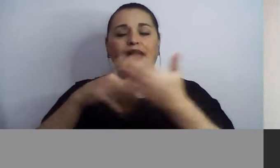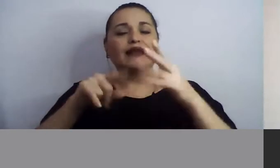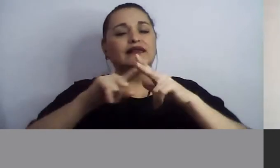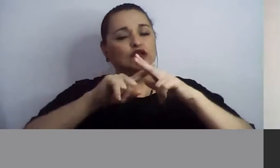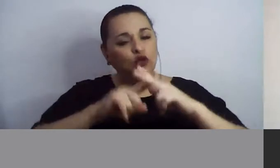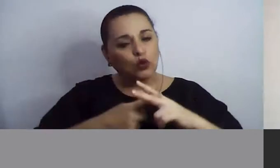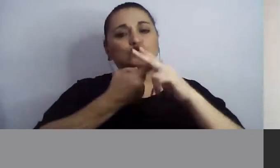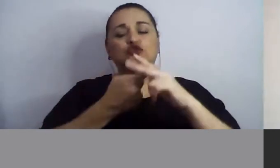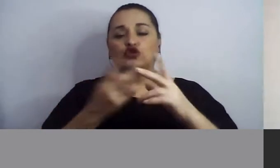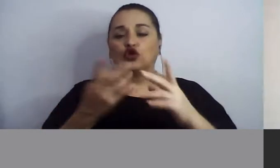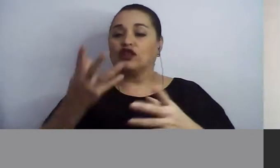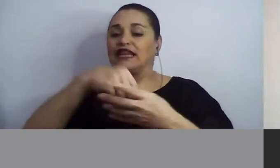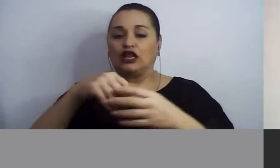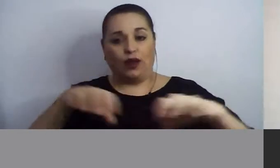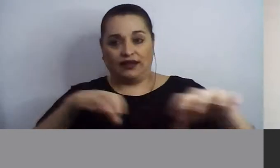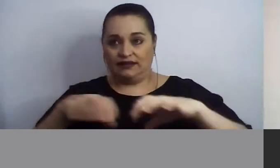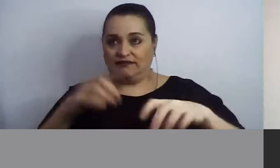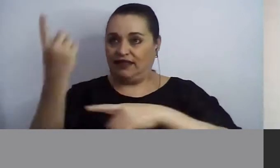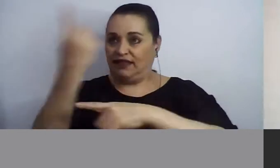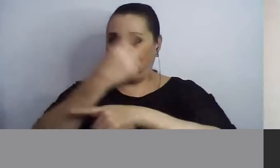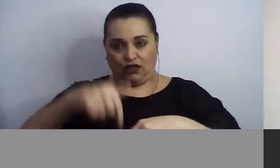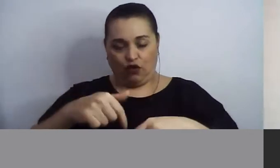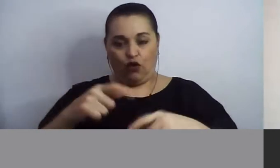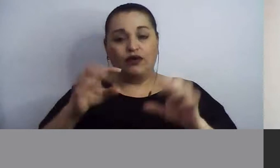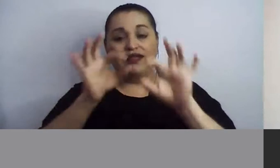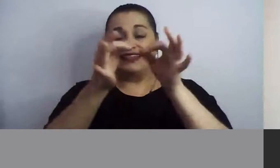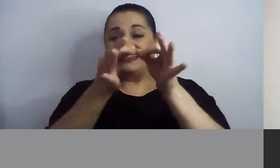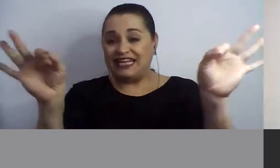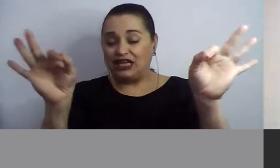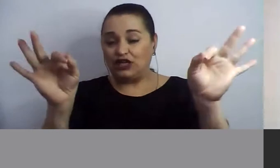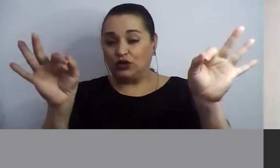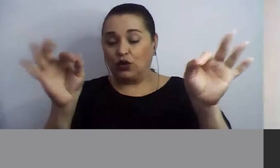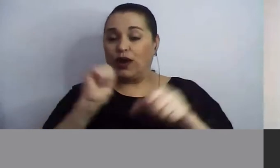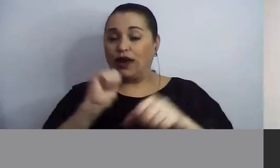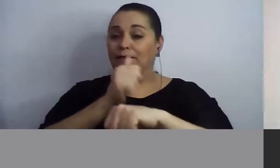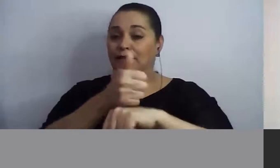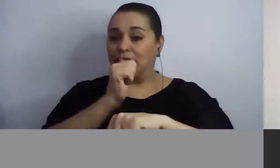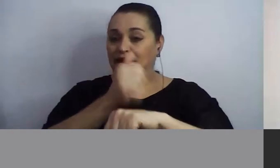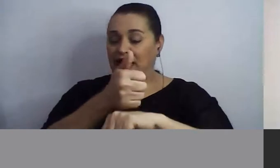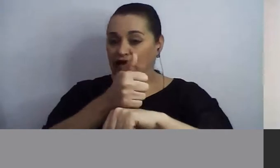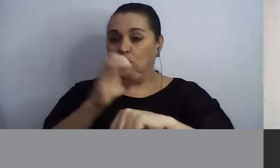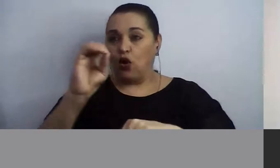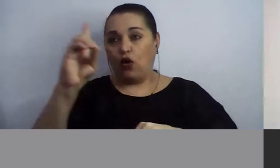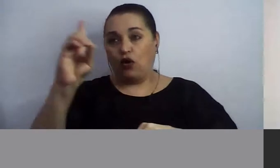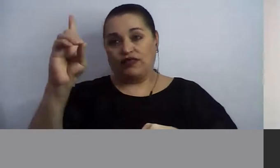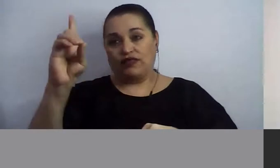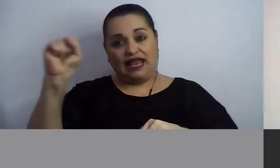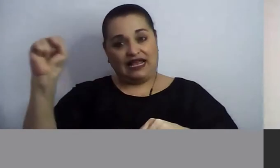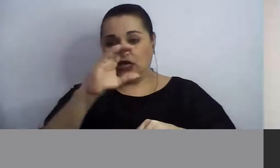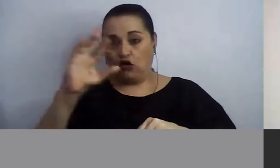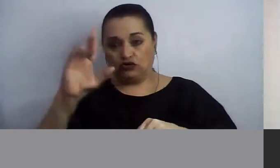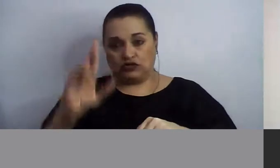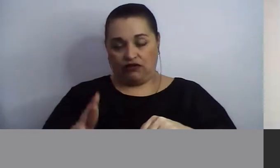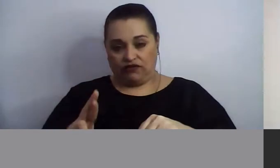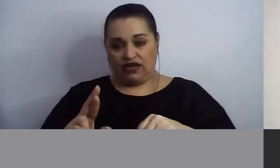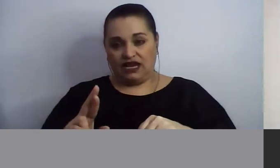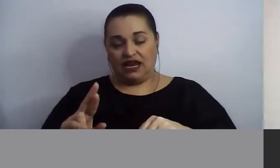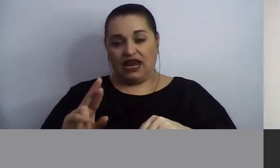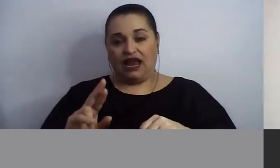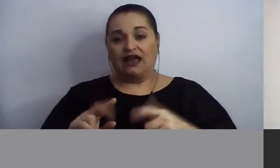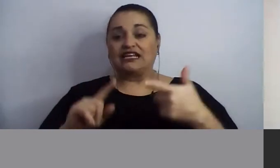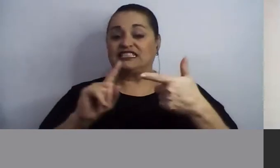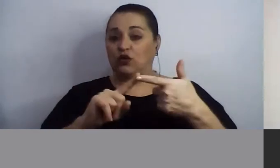dentro del evento del día de hoy, lleva el título de la implementación de los ODS en Costa Rica y el segundo